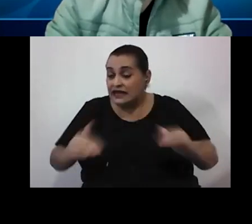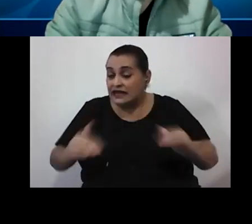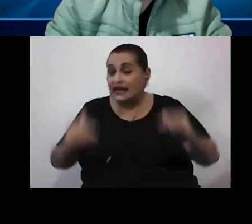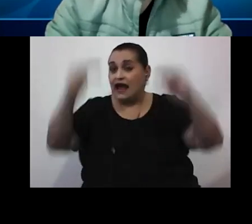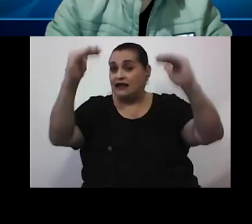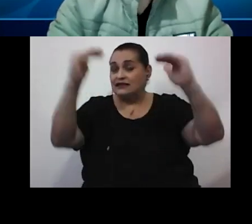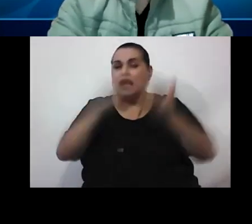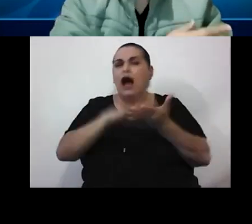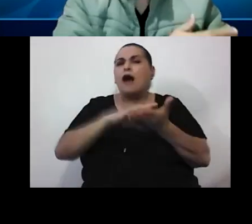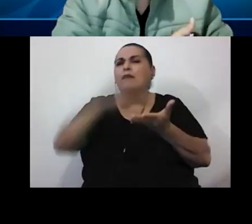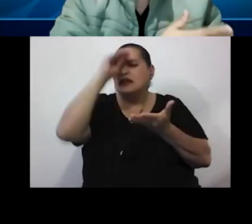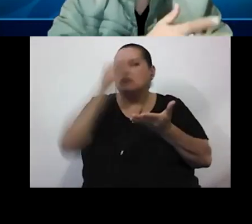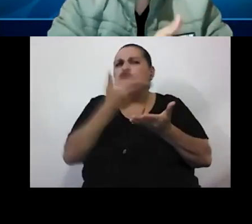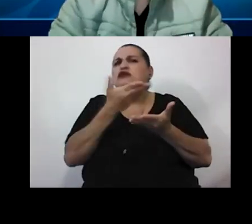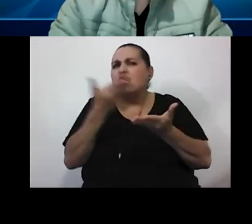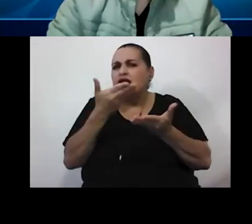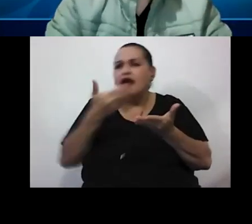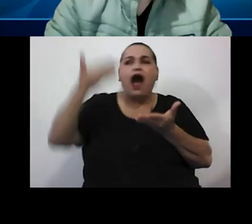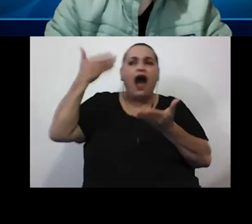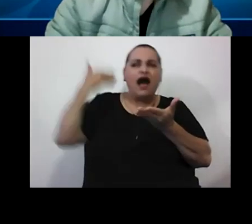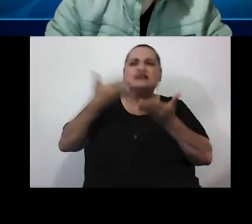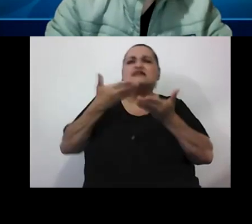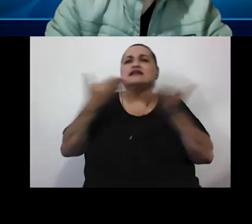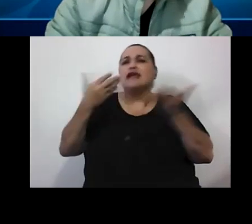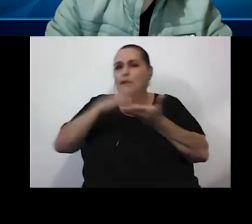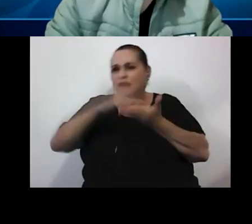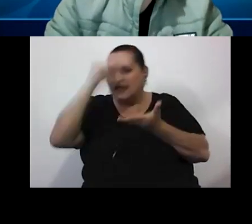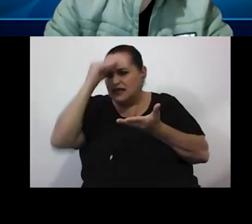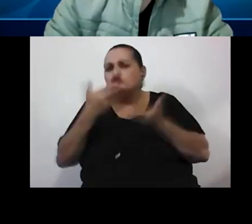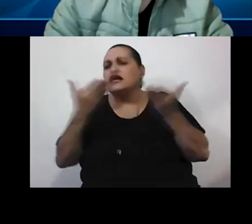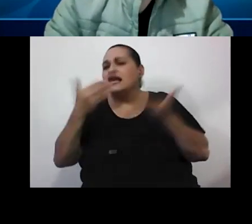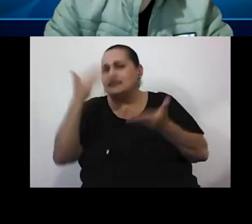sobre crianza, qué veníamos aprendiendo antes, qué sabemos ahora.